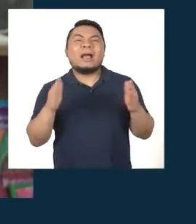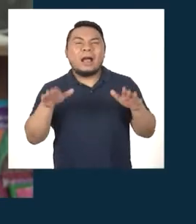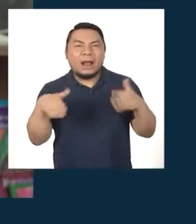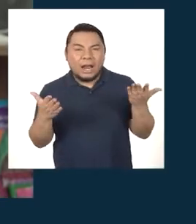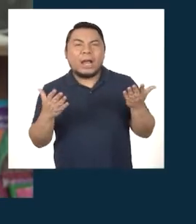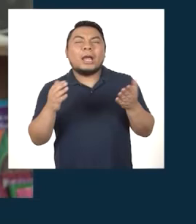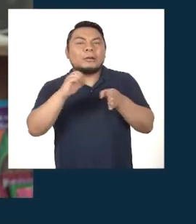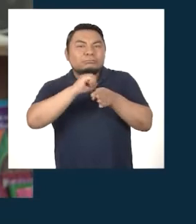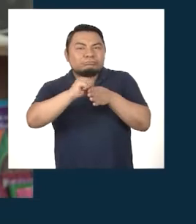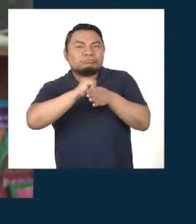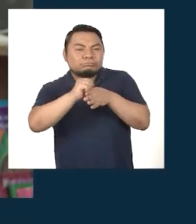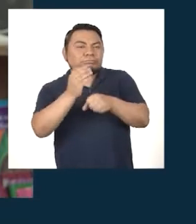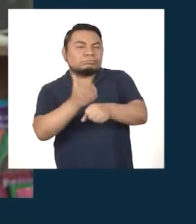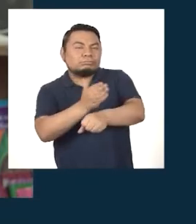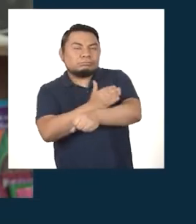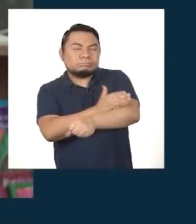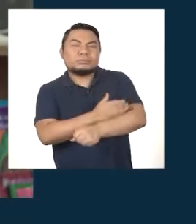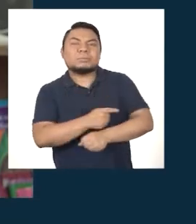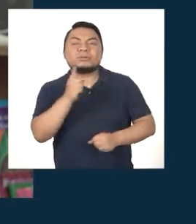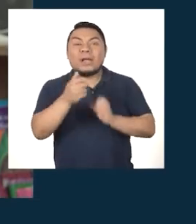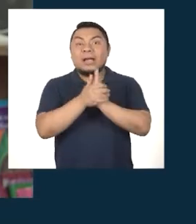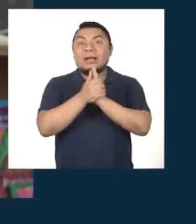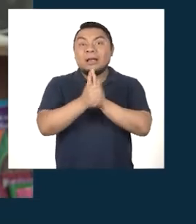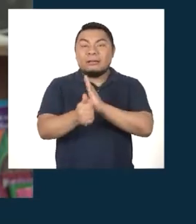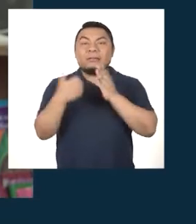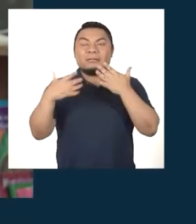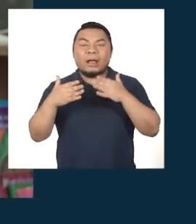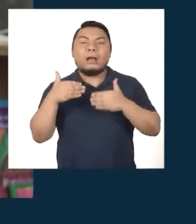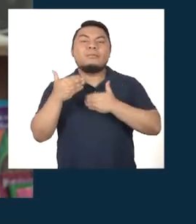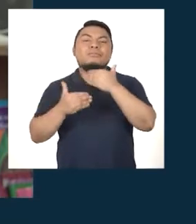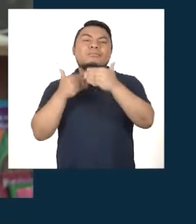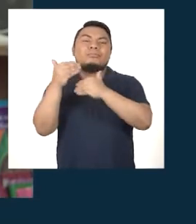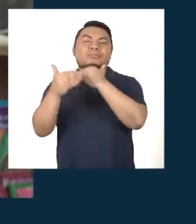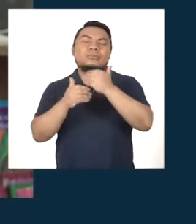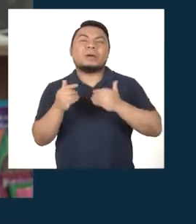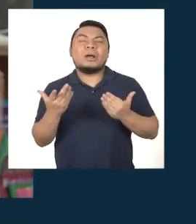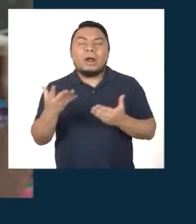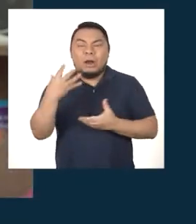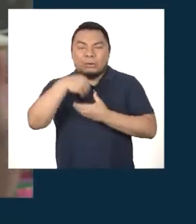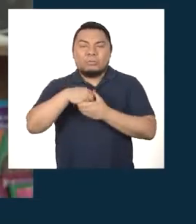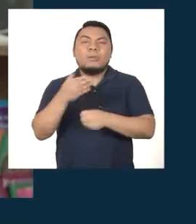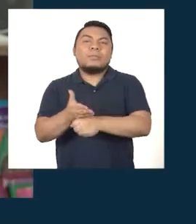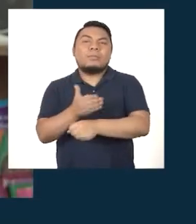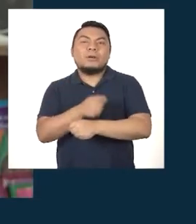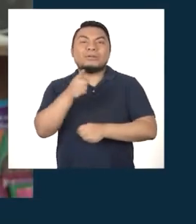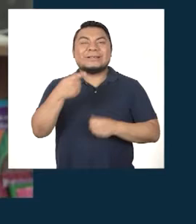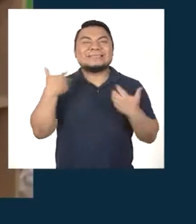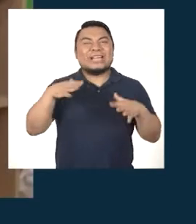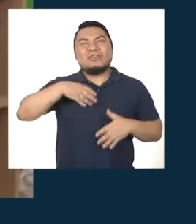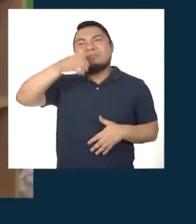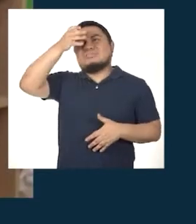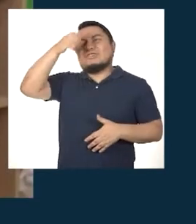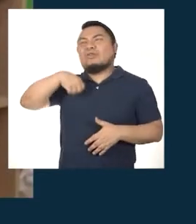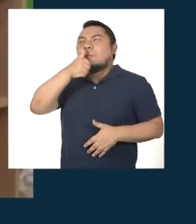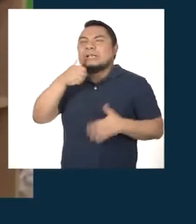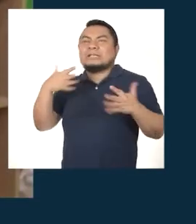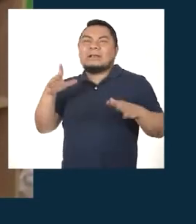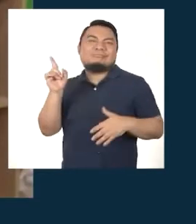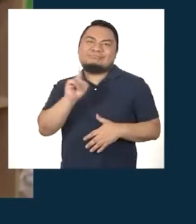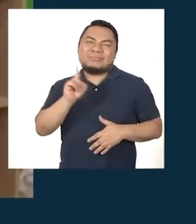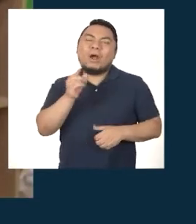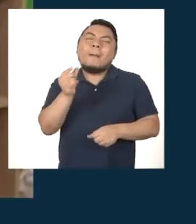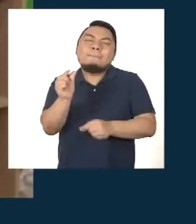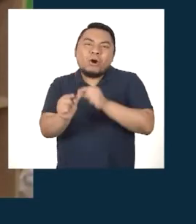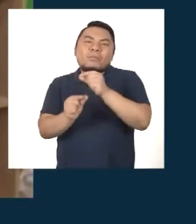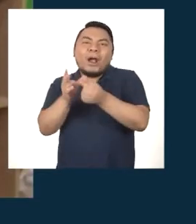que ejercitarla. O sea, es una habilidad que se va desarrollando, que no es que nazcamos con paciencia. Yo creo que la paciencia es